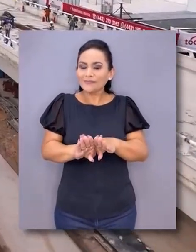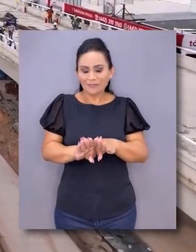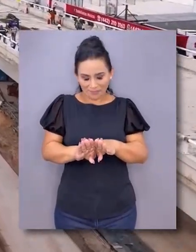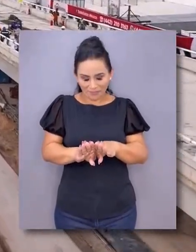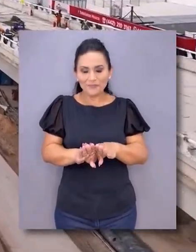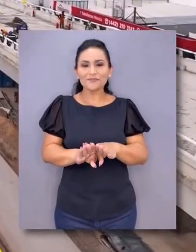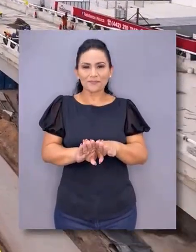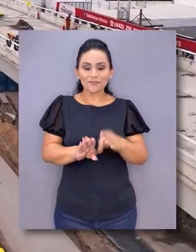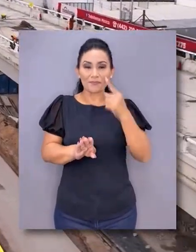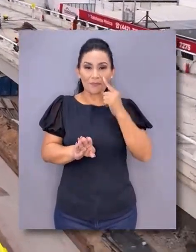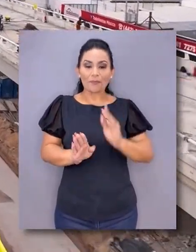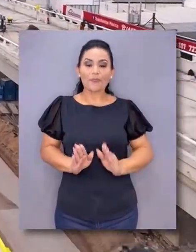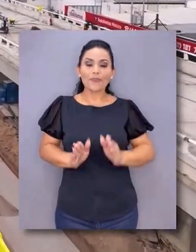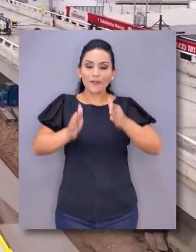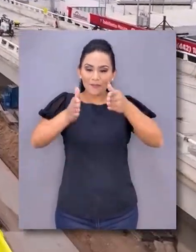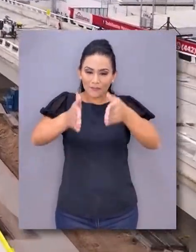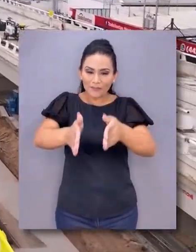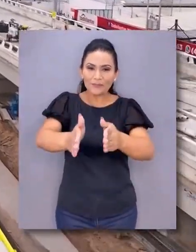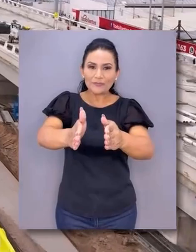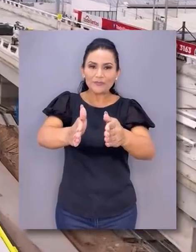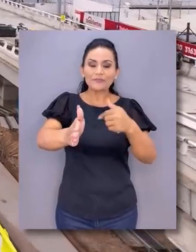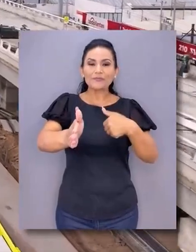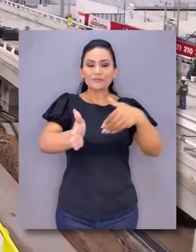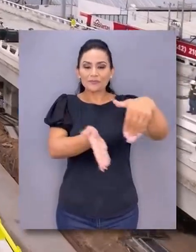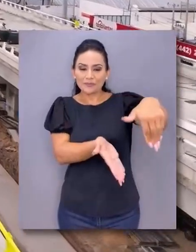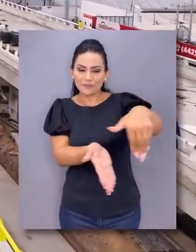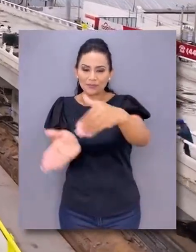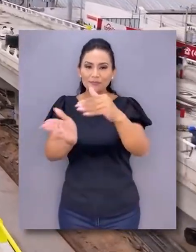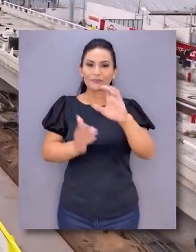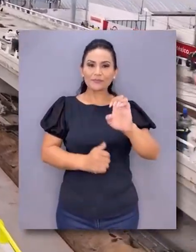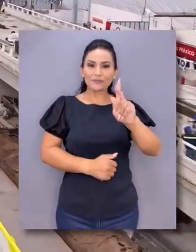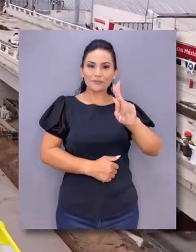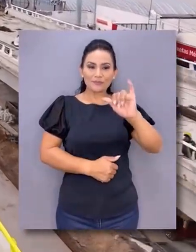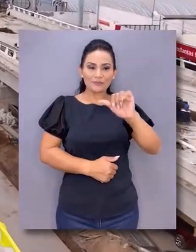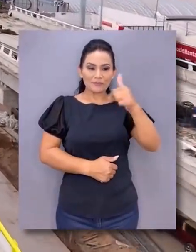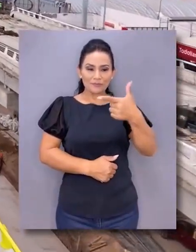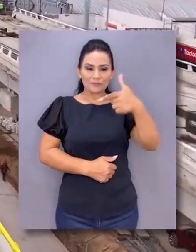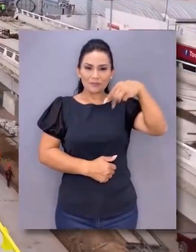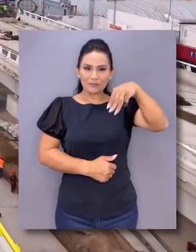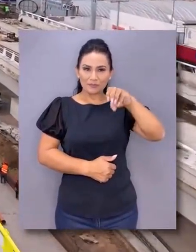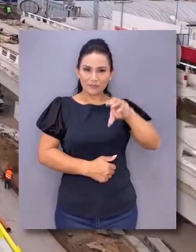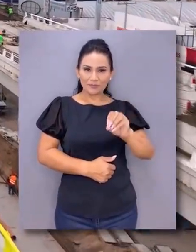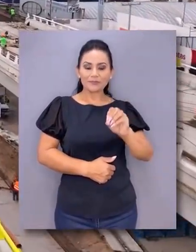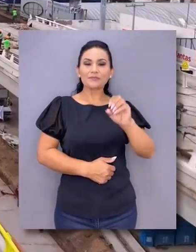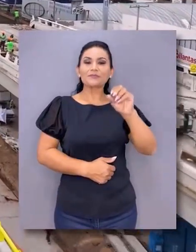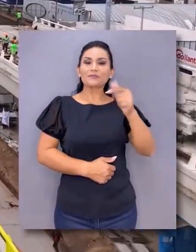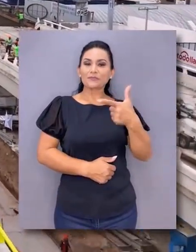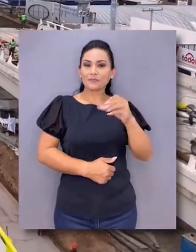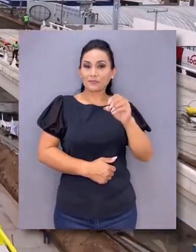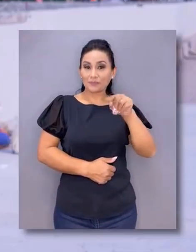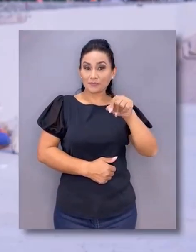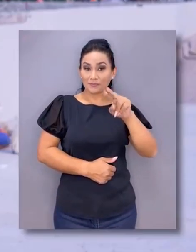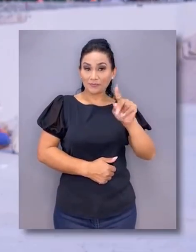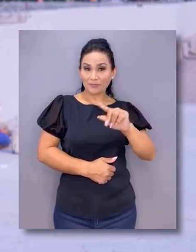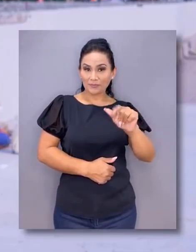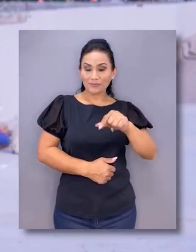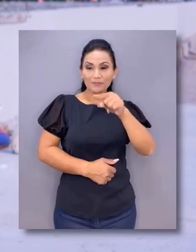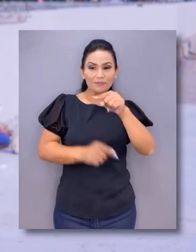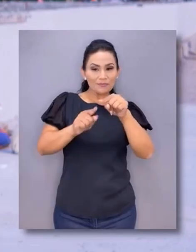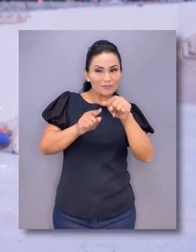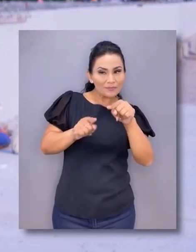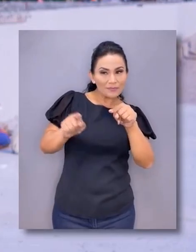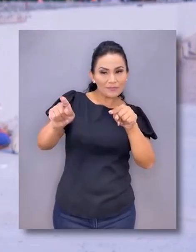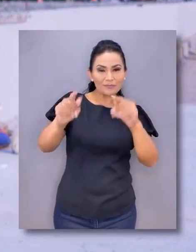Ya habilitamos el paso superior en avenida Epigmenio González en sentido hacia Plaza de Toros.